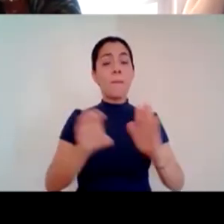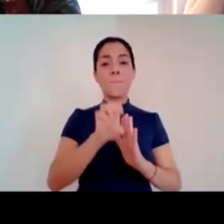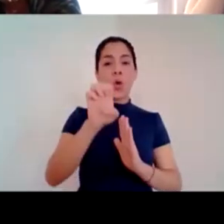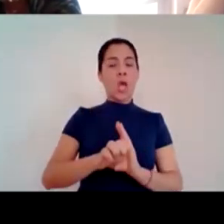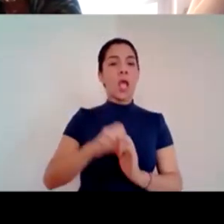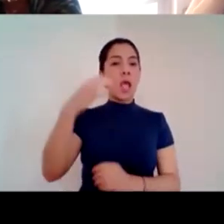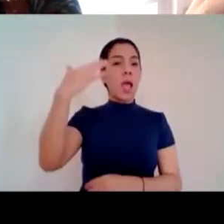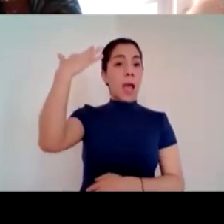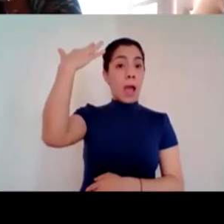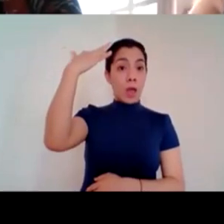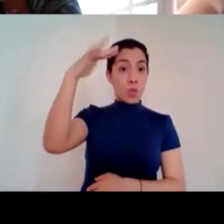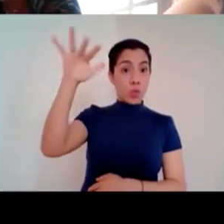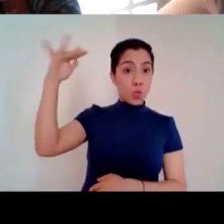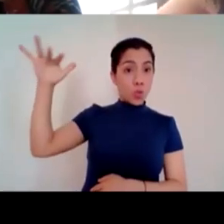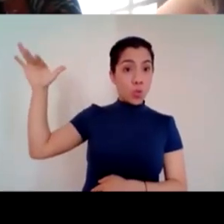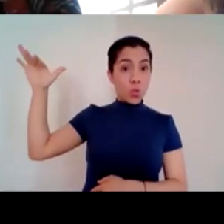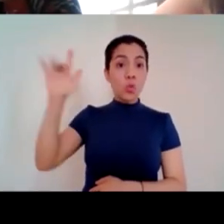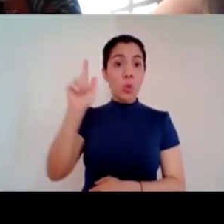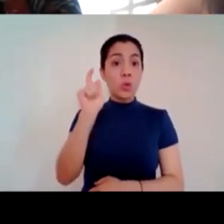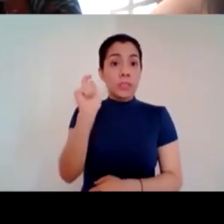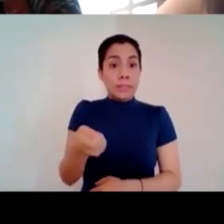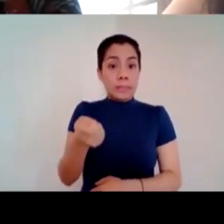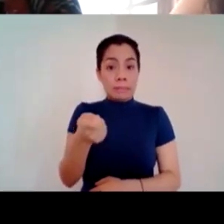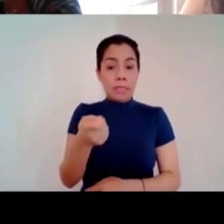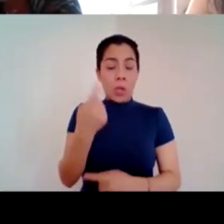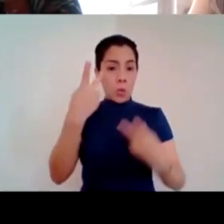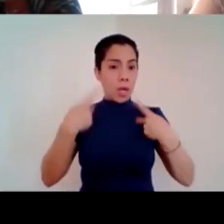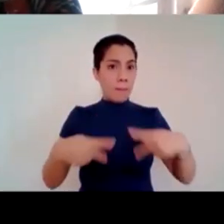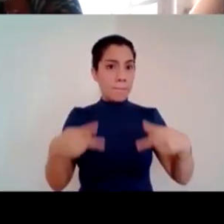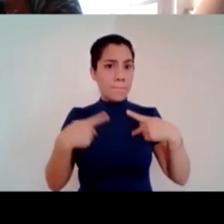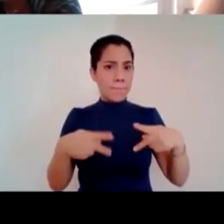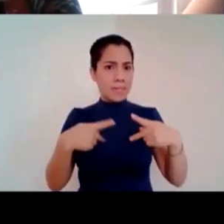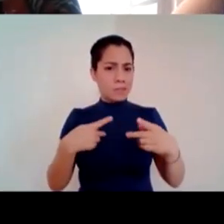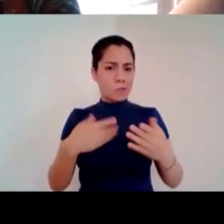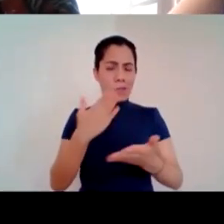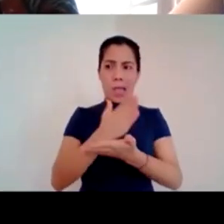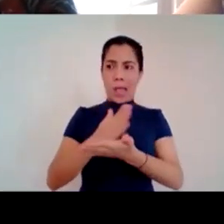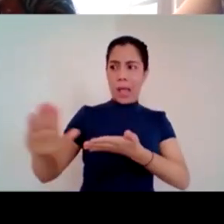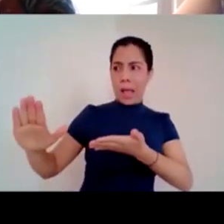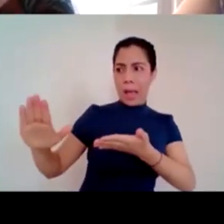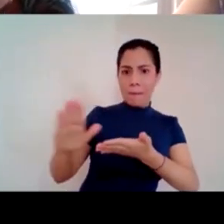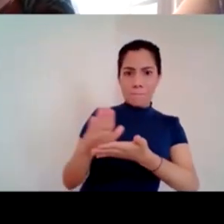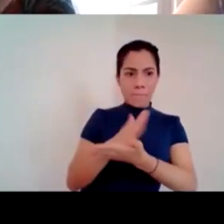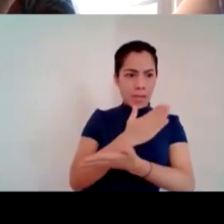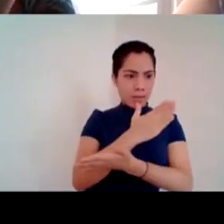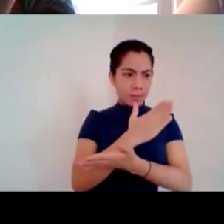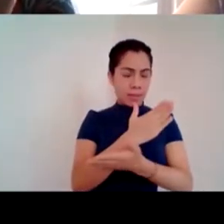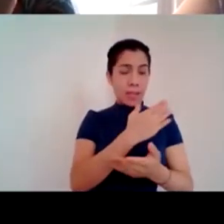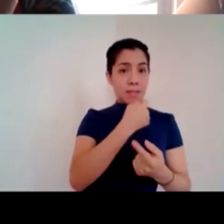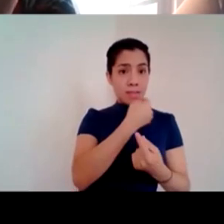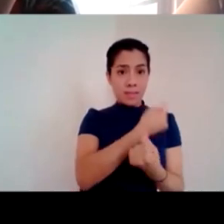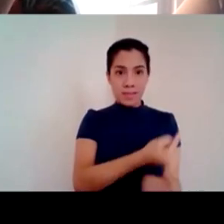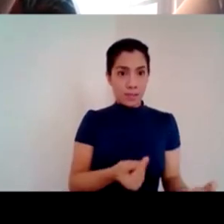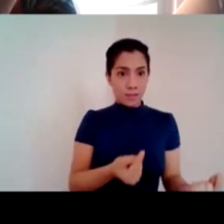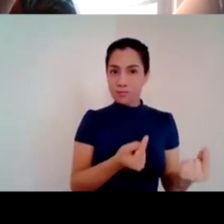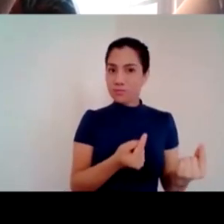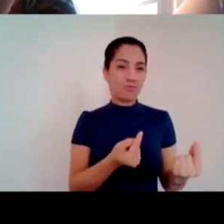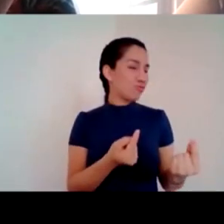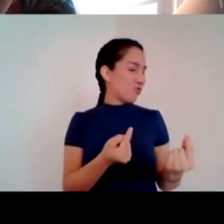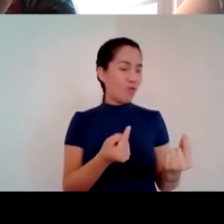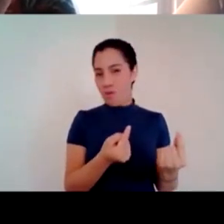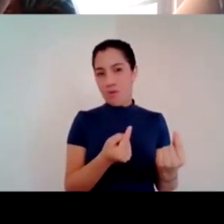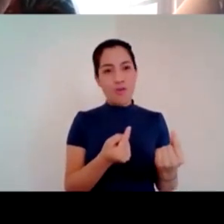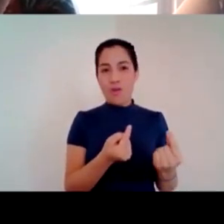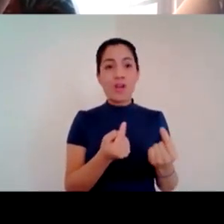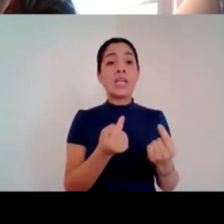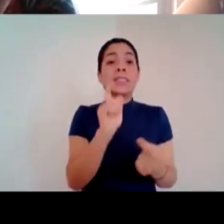alguien ajeno a la vida del mundo de las infancias pero somos diversos somos